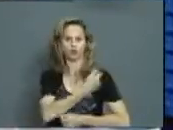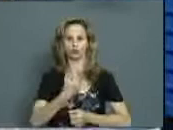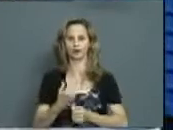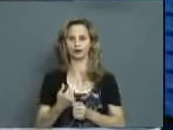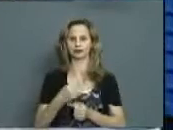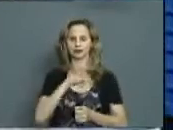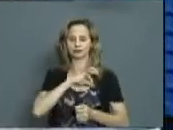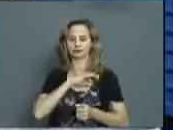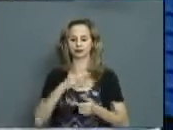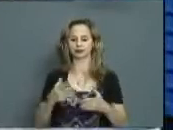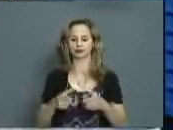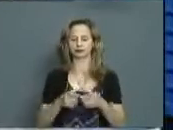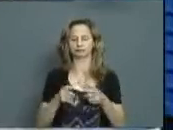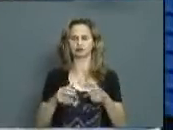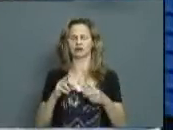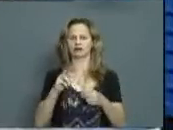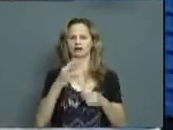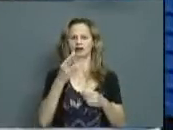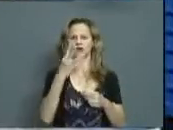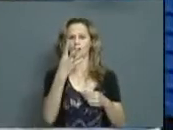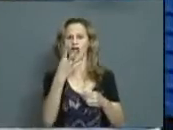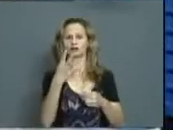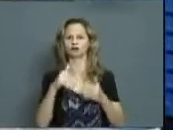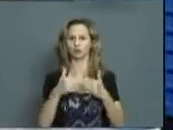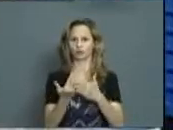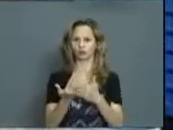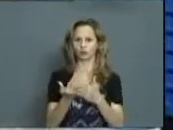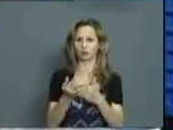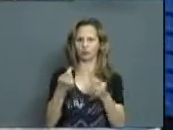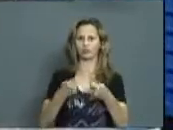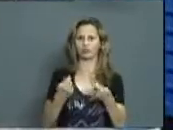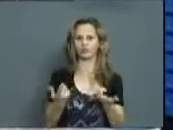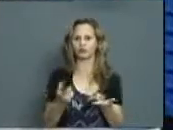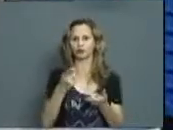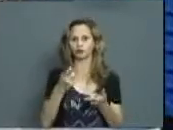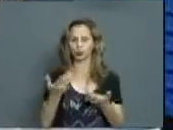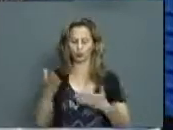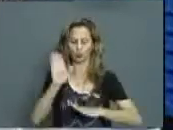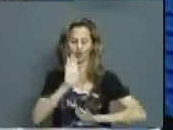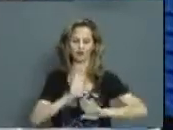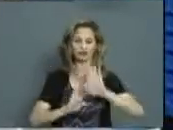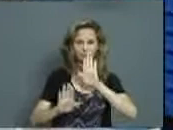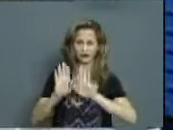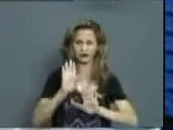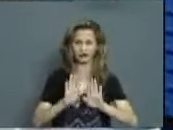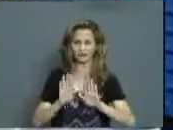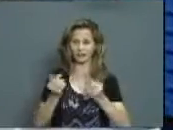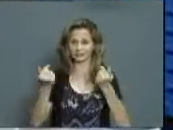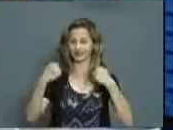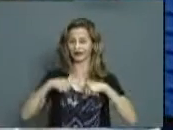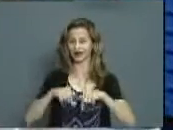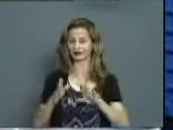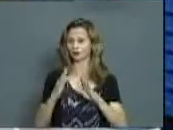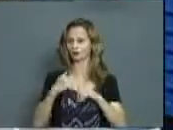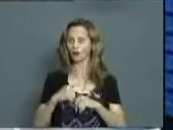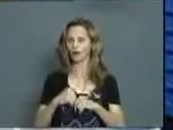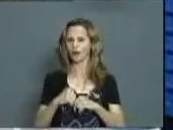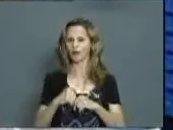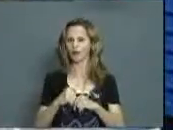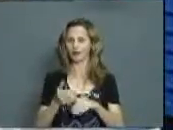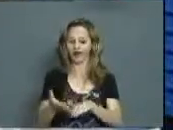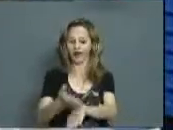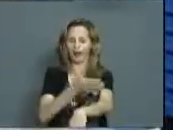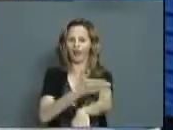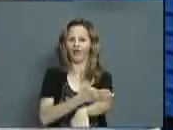síntomas 3 o 4 días después de la vacunación, sencillamente significa que usted estaba incubando el virus. A veces las personas, por un problema de